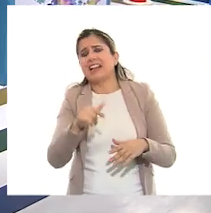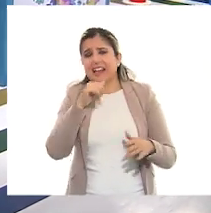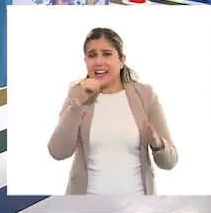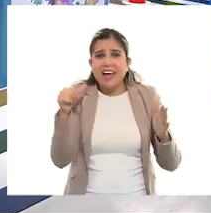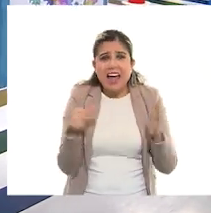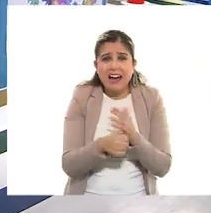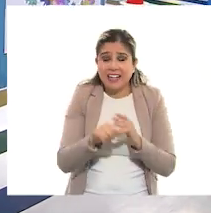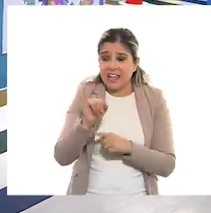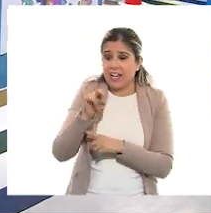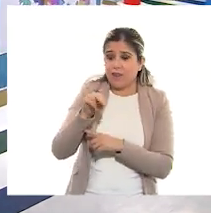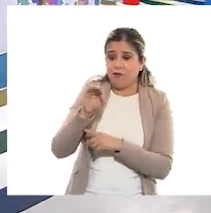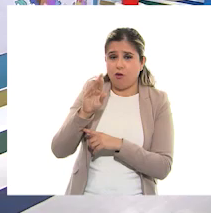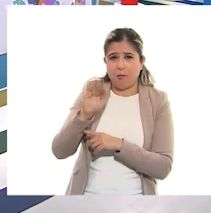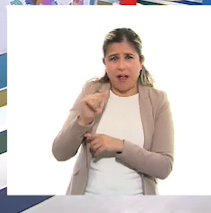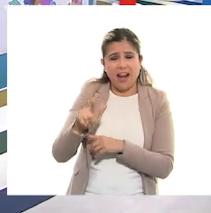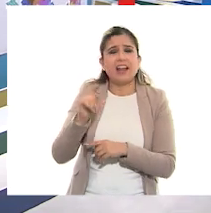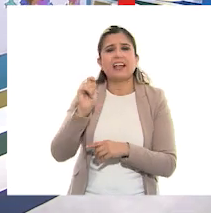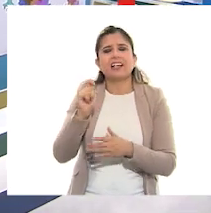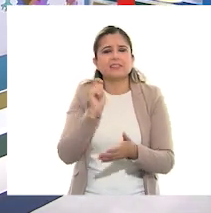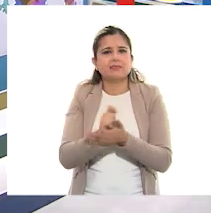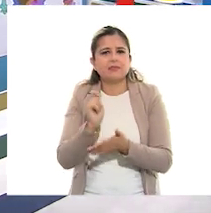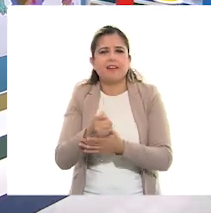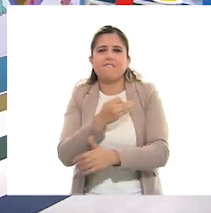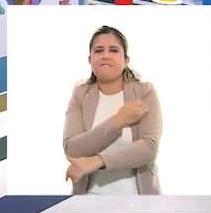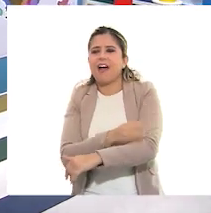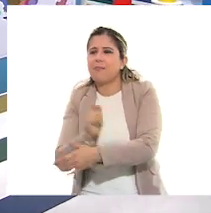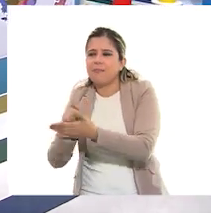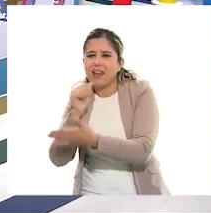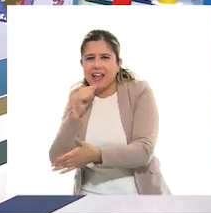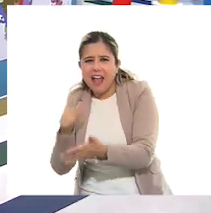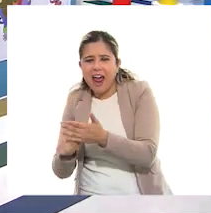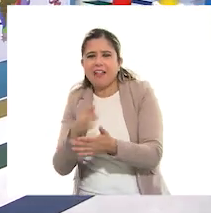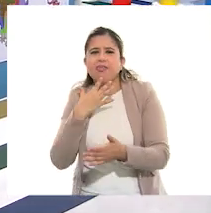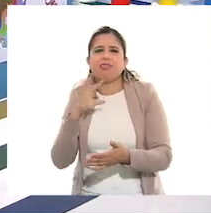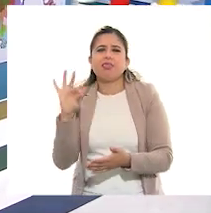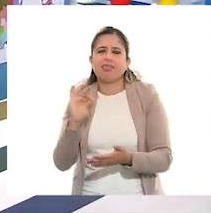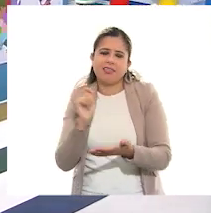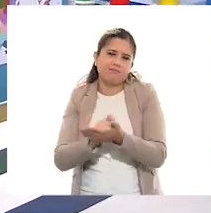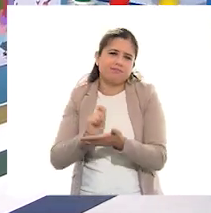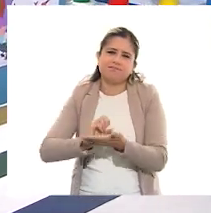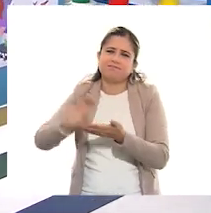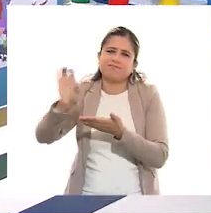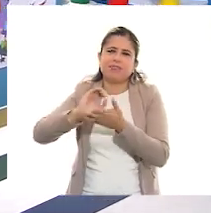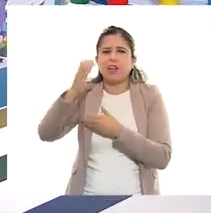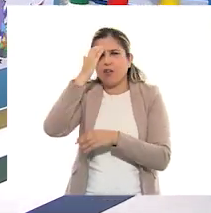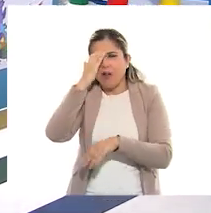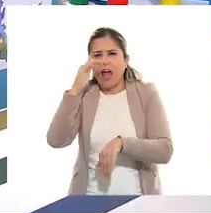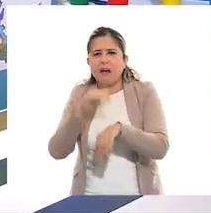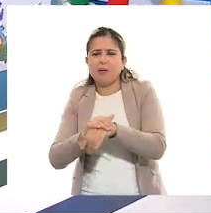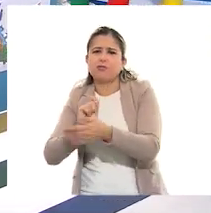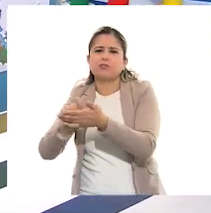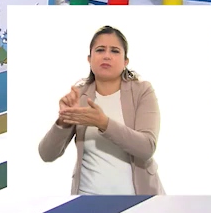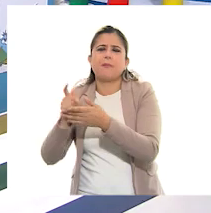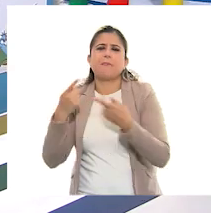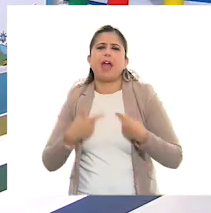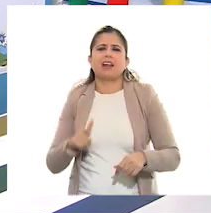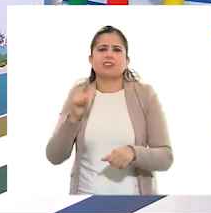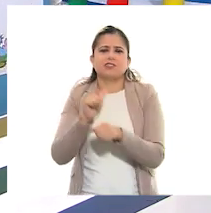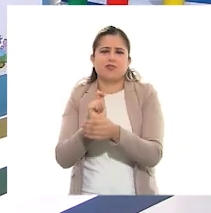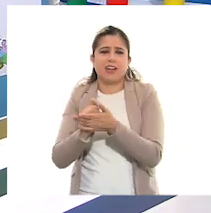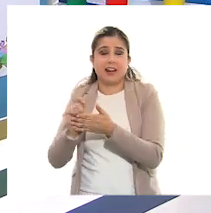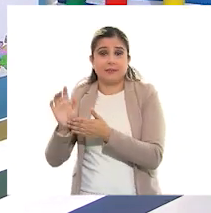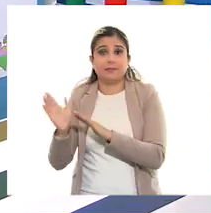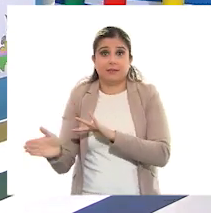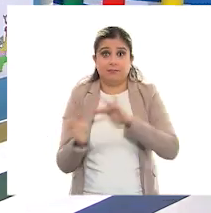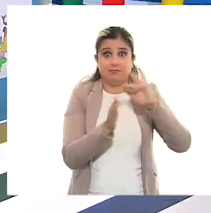cartas informales son aquellas que escribimos a familiares, amigos o conocidos por motivos más bien personales. Mientras que